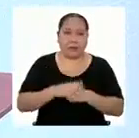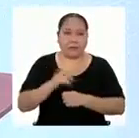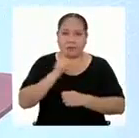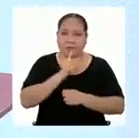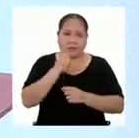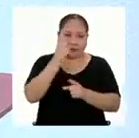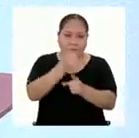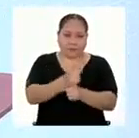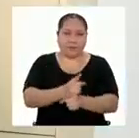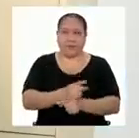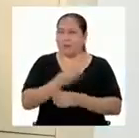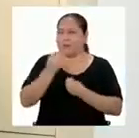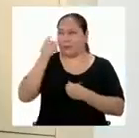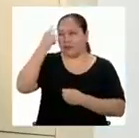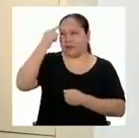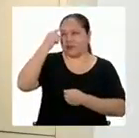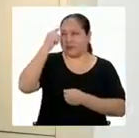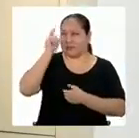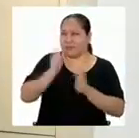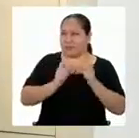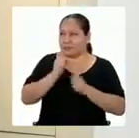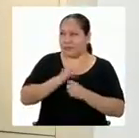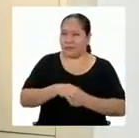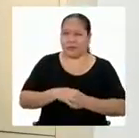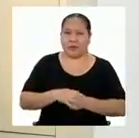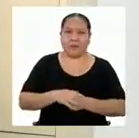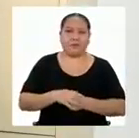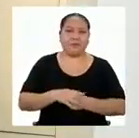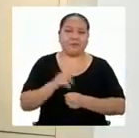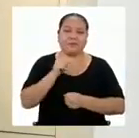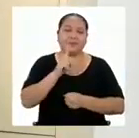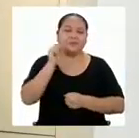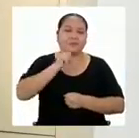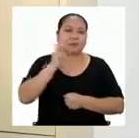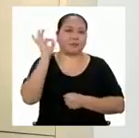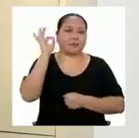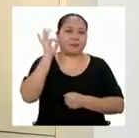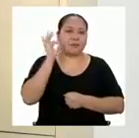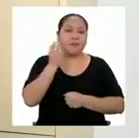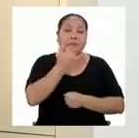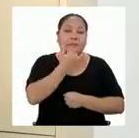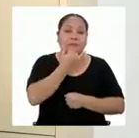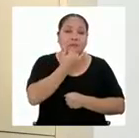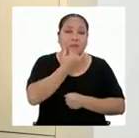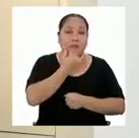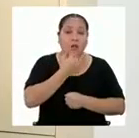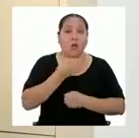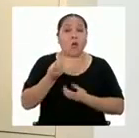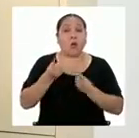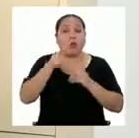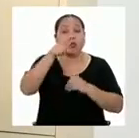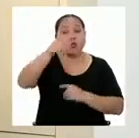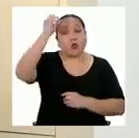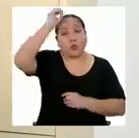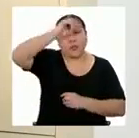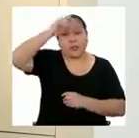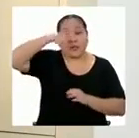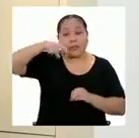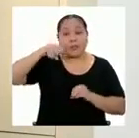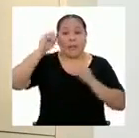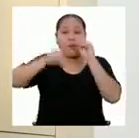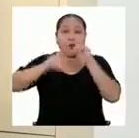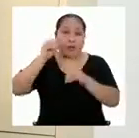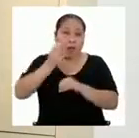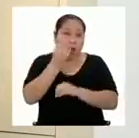personas que piensan así, ¿no? Sí, pero están equivocadas. Al opinar se debe tener en cuenta algunas consideraciones.